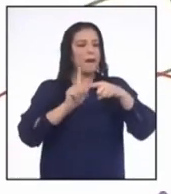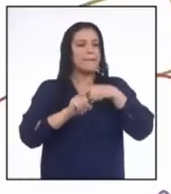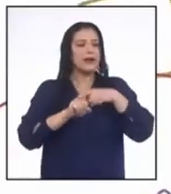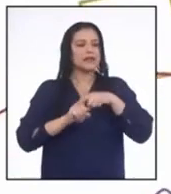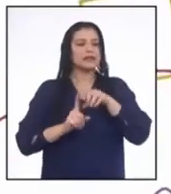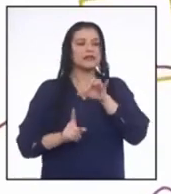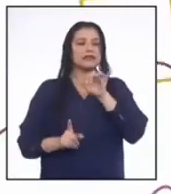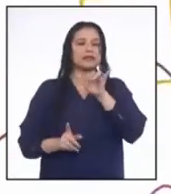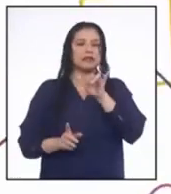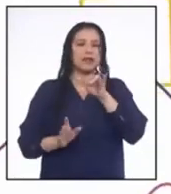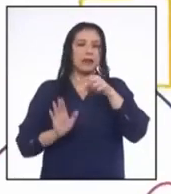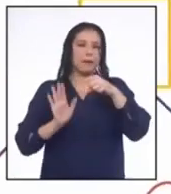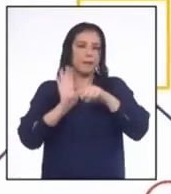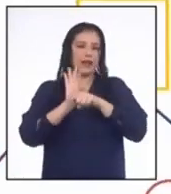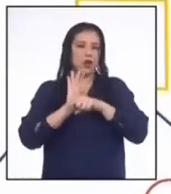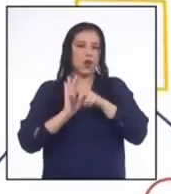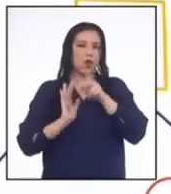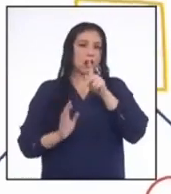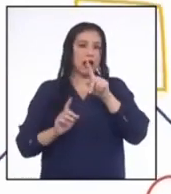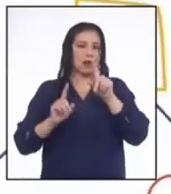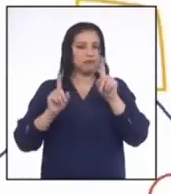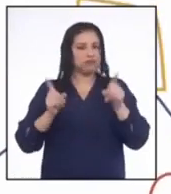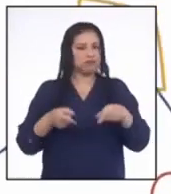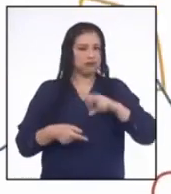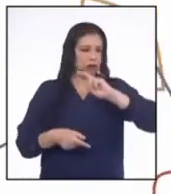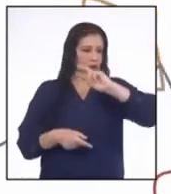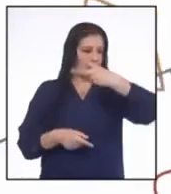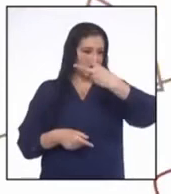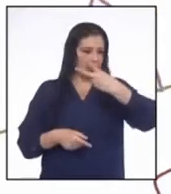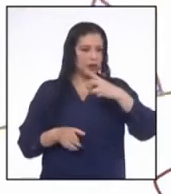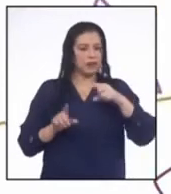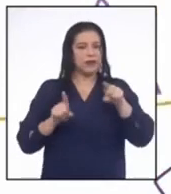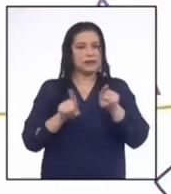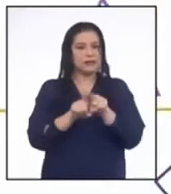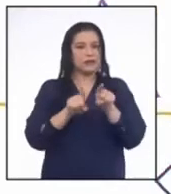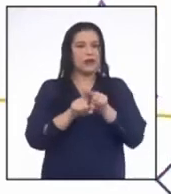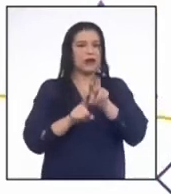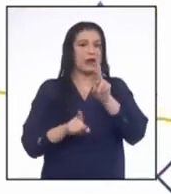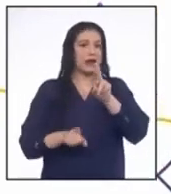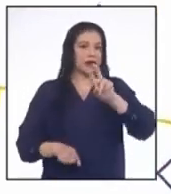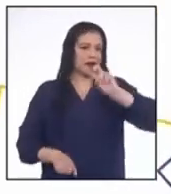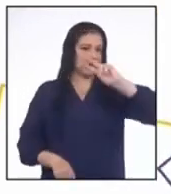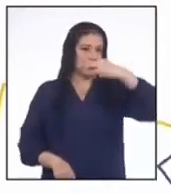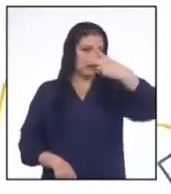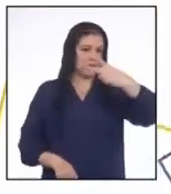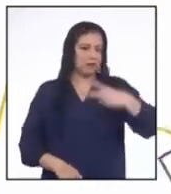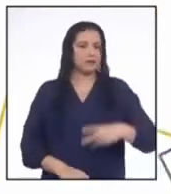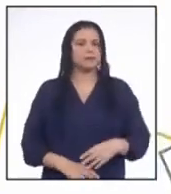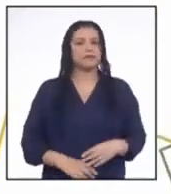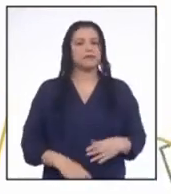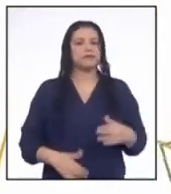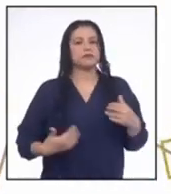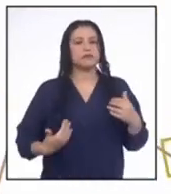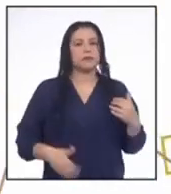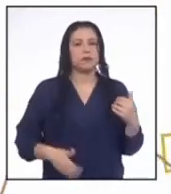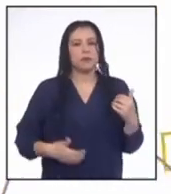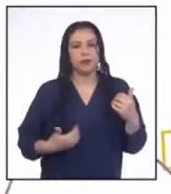menos K todo al cuadrado es igual a R al cuadrado.